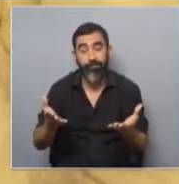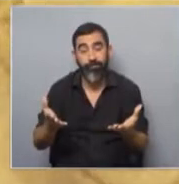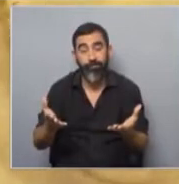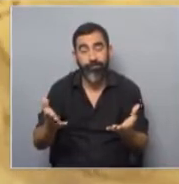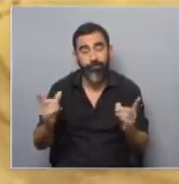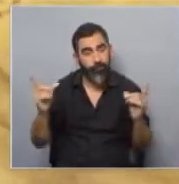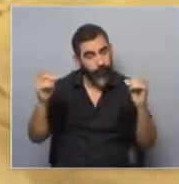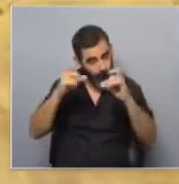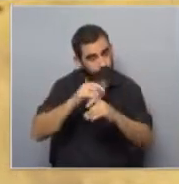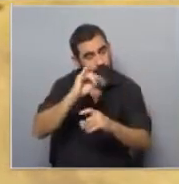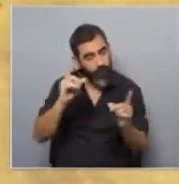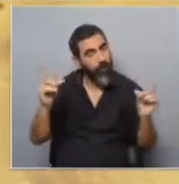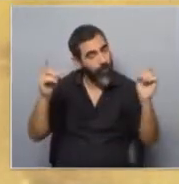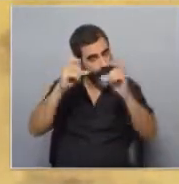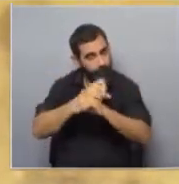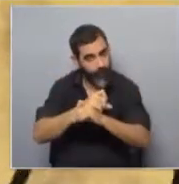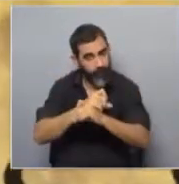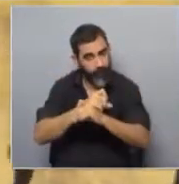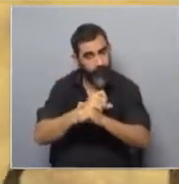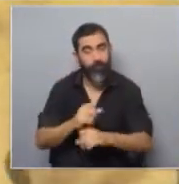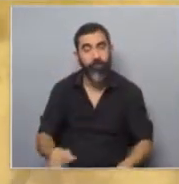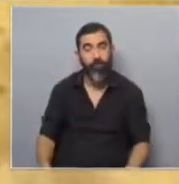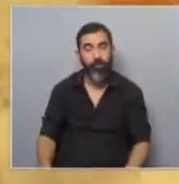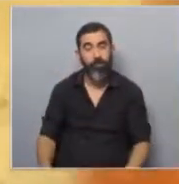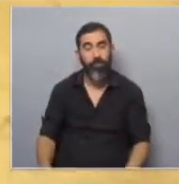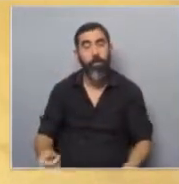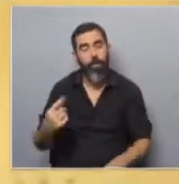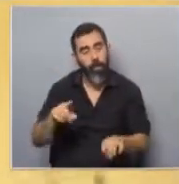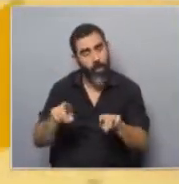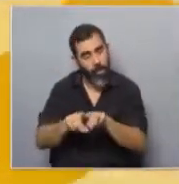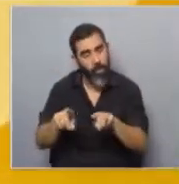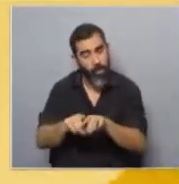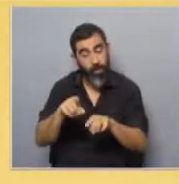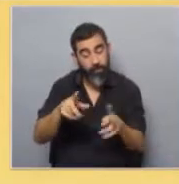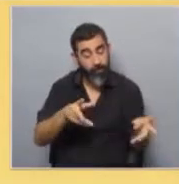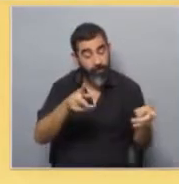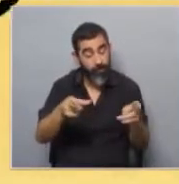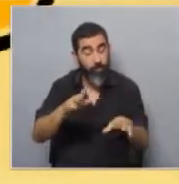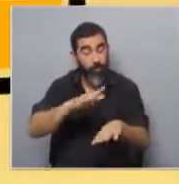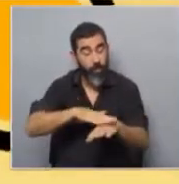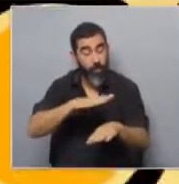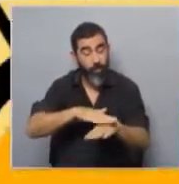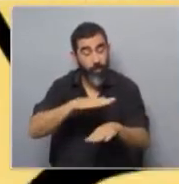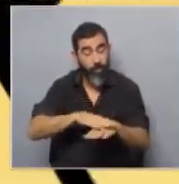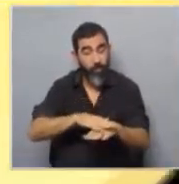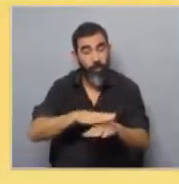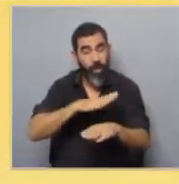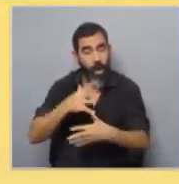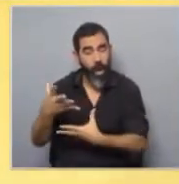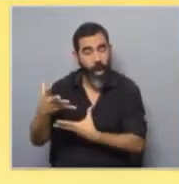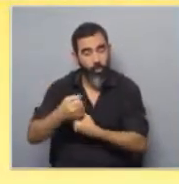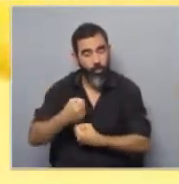Era duro, vamos a decir. De todas maneras, nosotros en ese periodo teníamos una ayuda